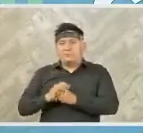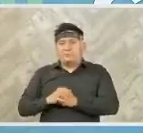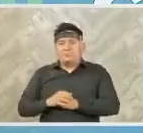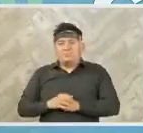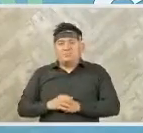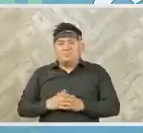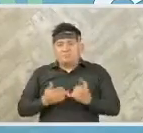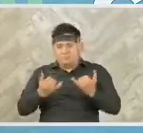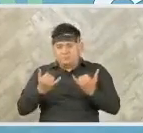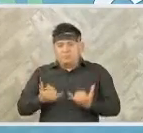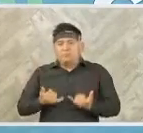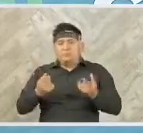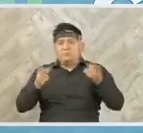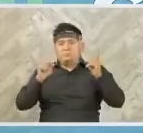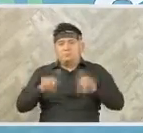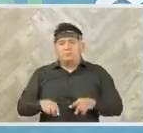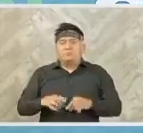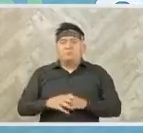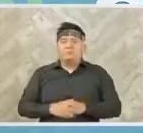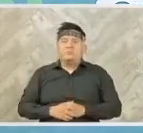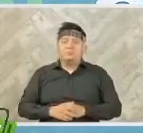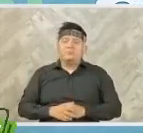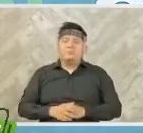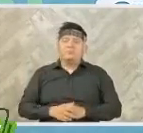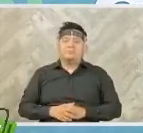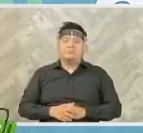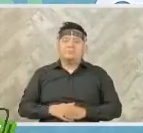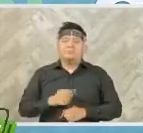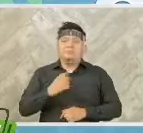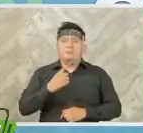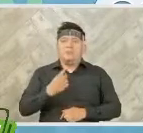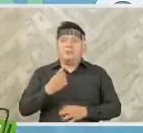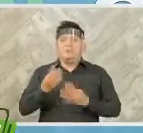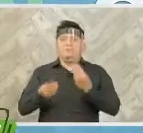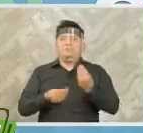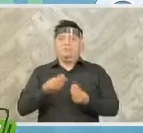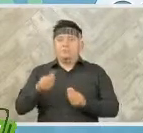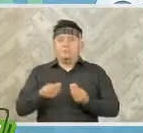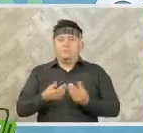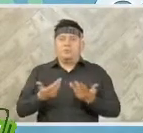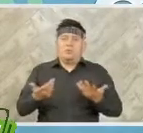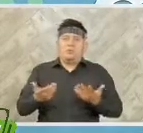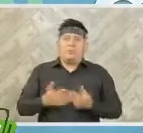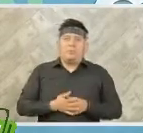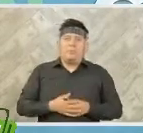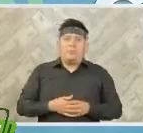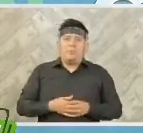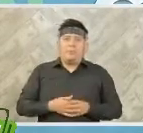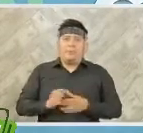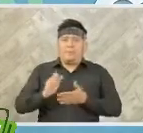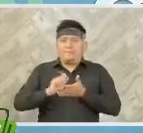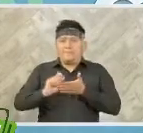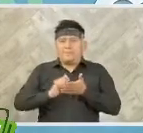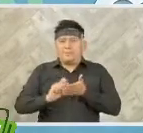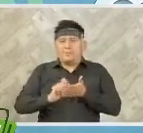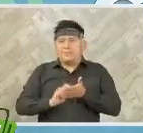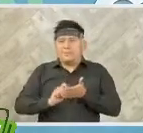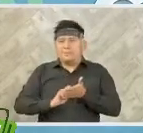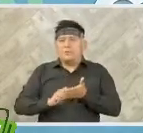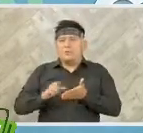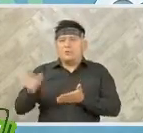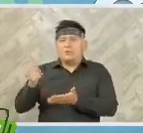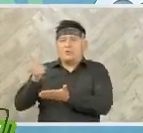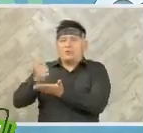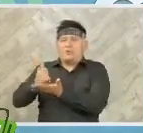año también se seguirá haciendo. Inicialmente se hizo la caracterización a través de la Junta Protectora de